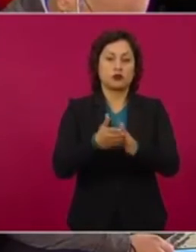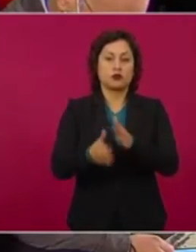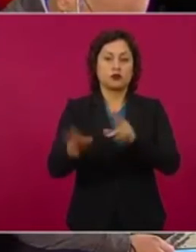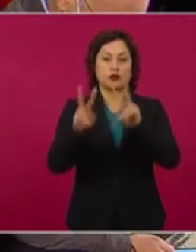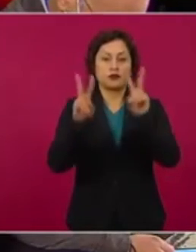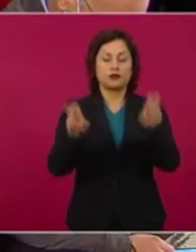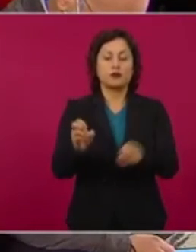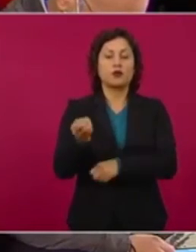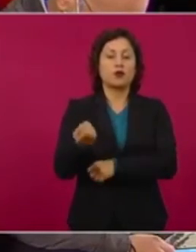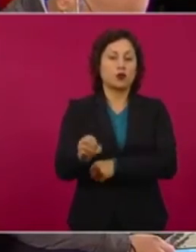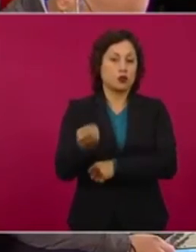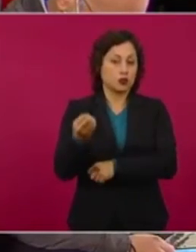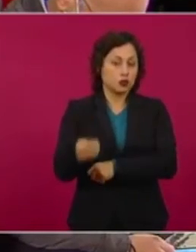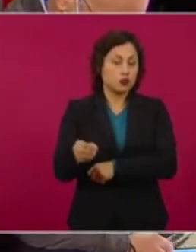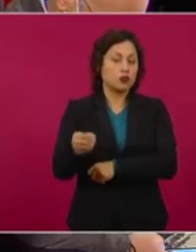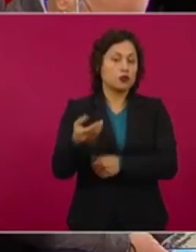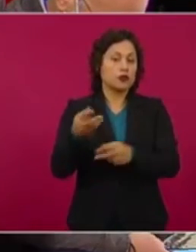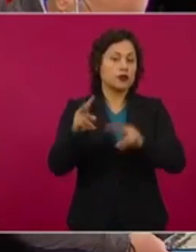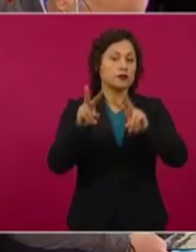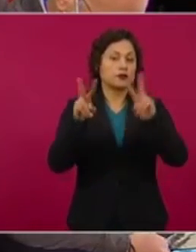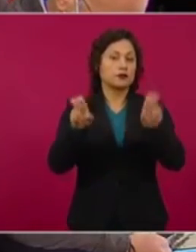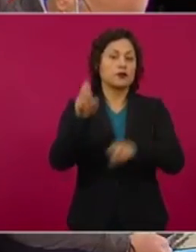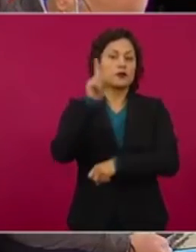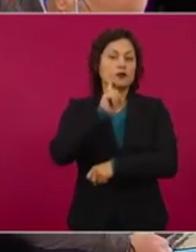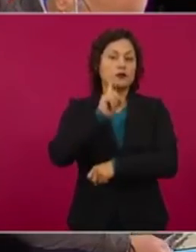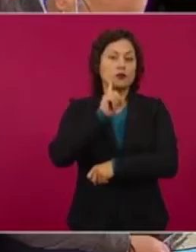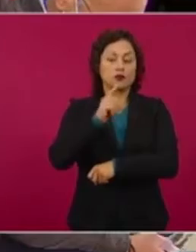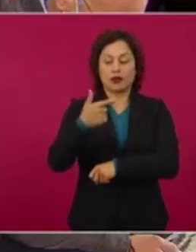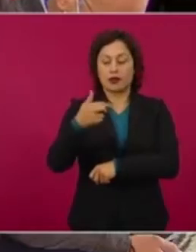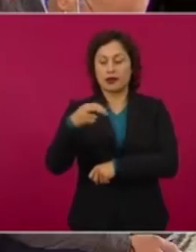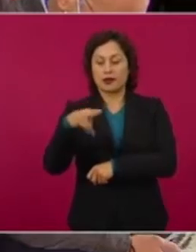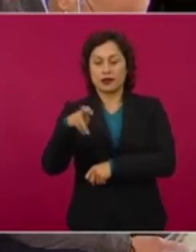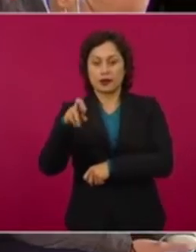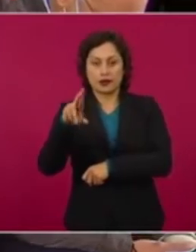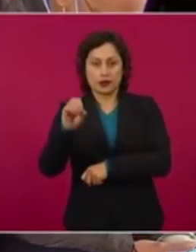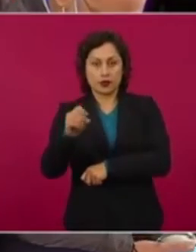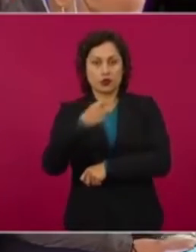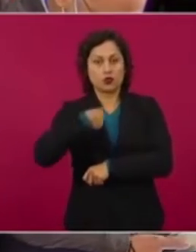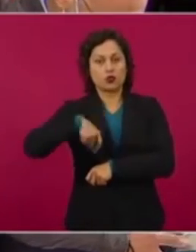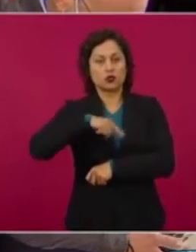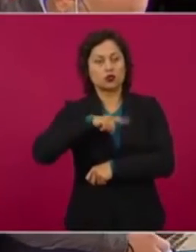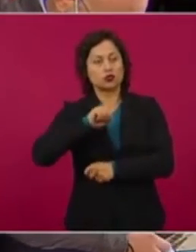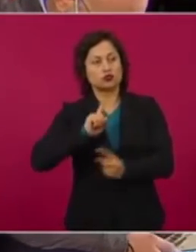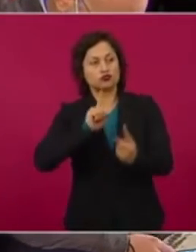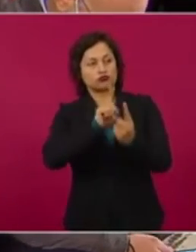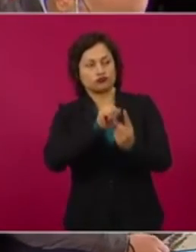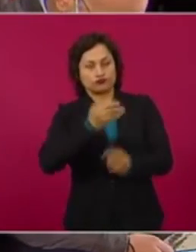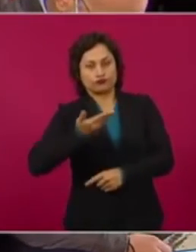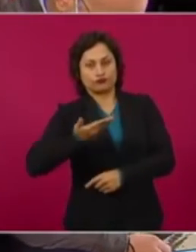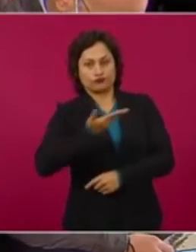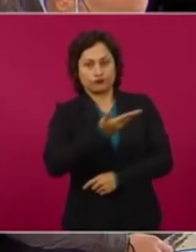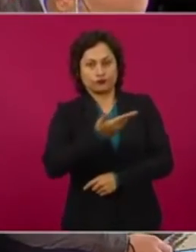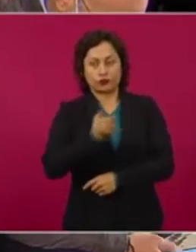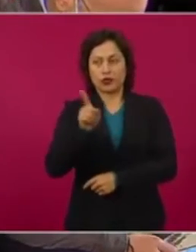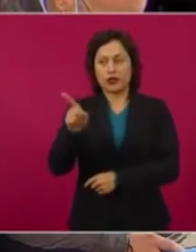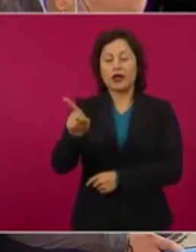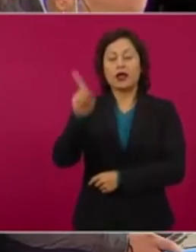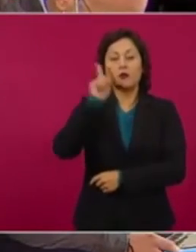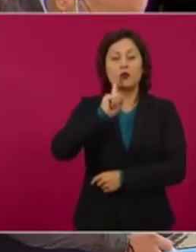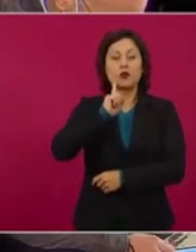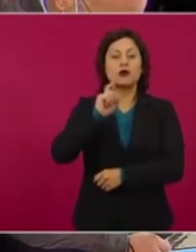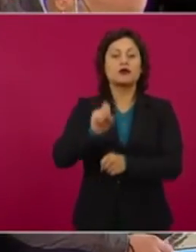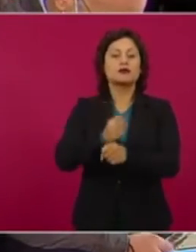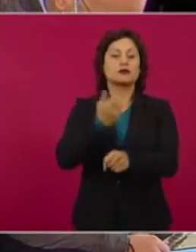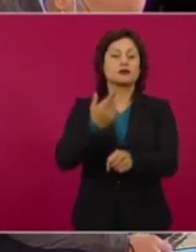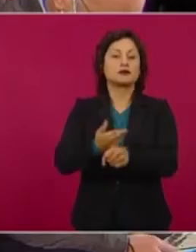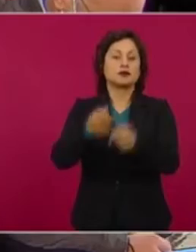le solicitamos su intervención para que pudiéramos platicar con la Secretaria de Seguridad con la